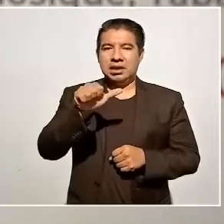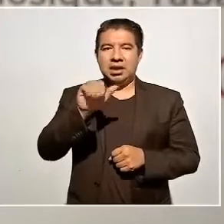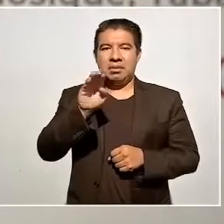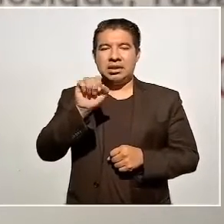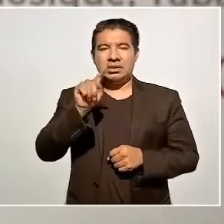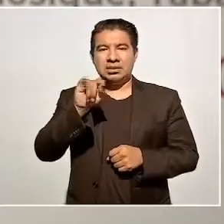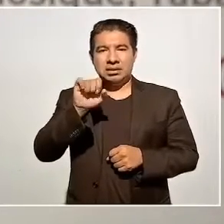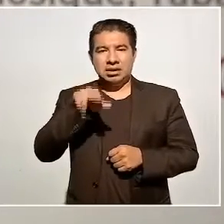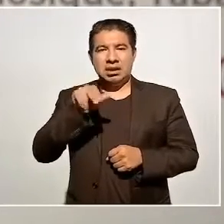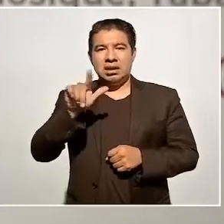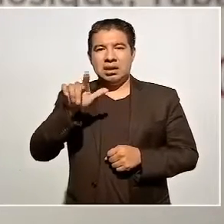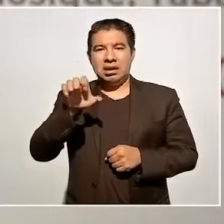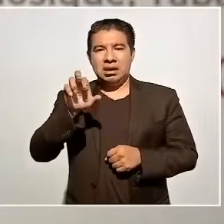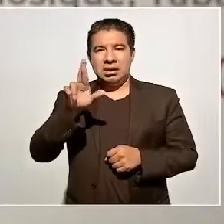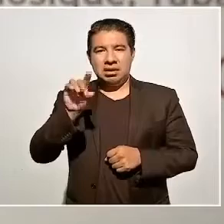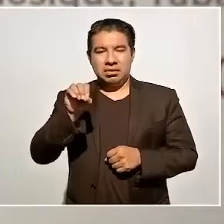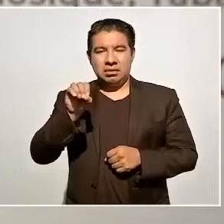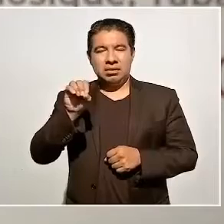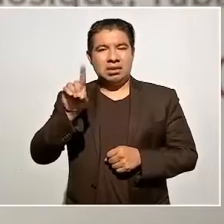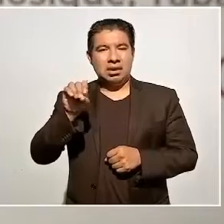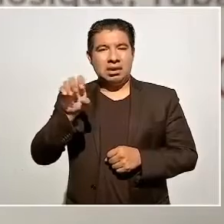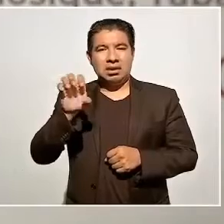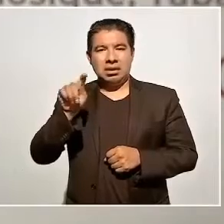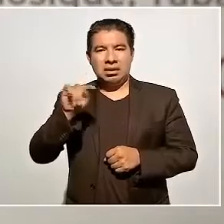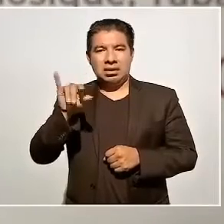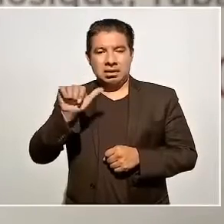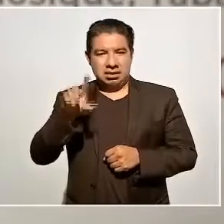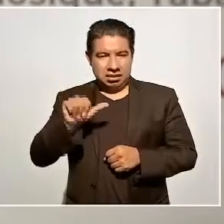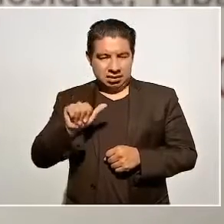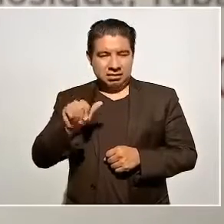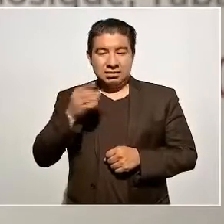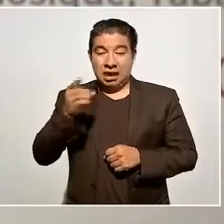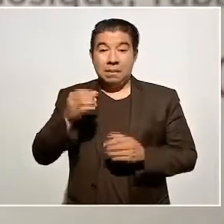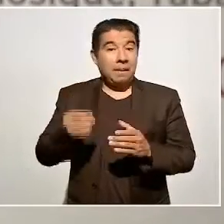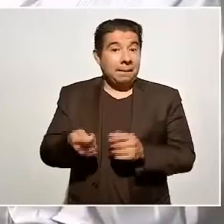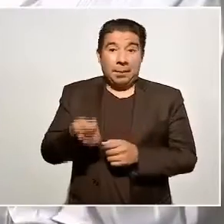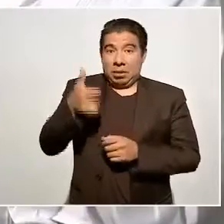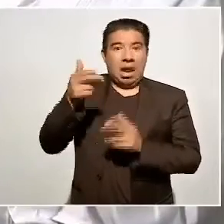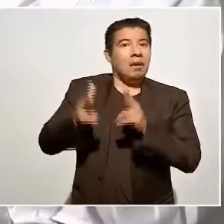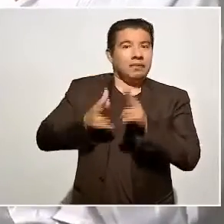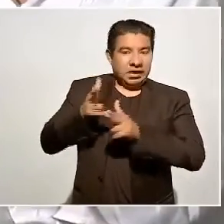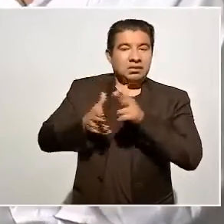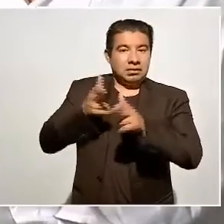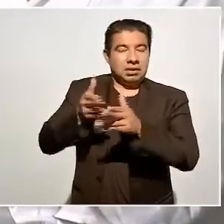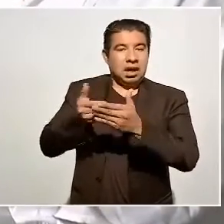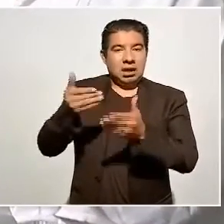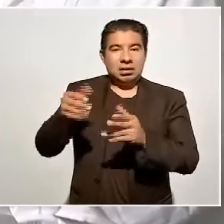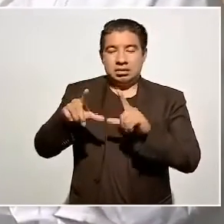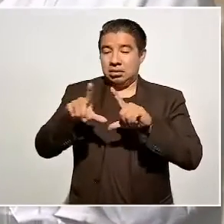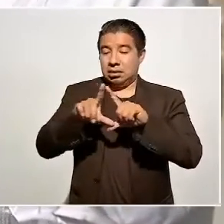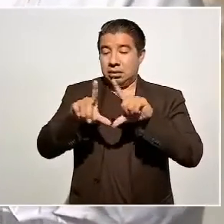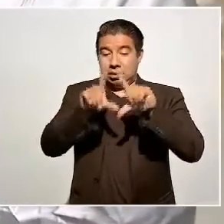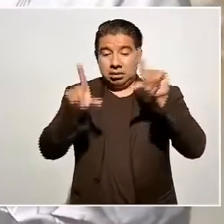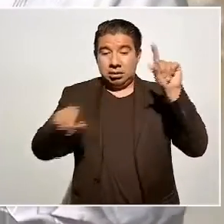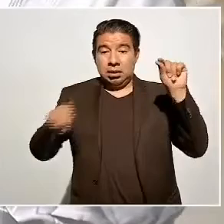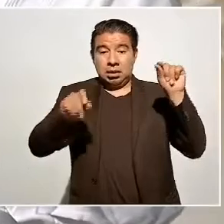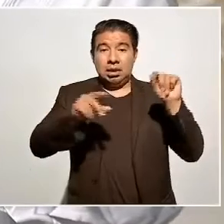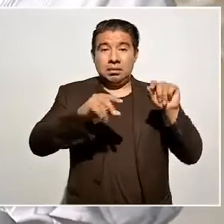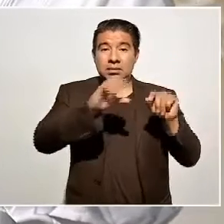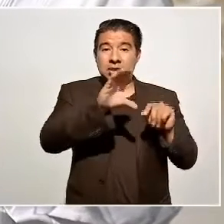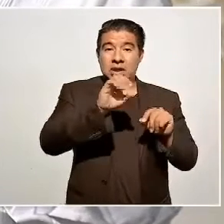Lerdo de Tejada. Primer ferrocarril de la capital a